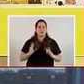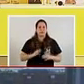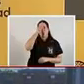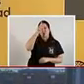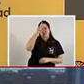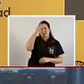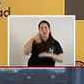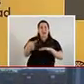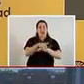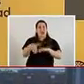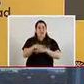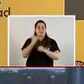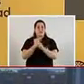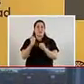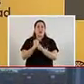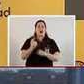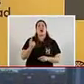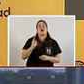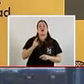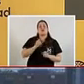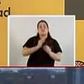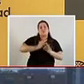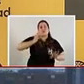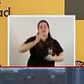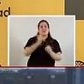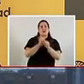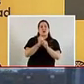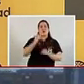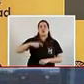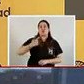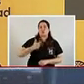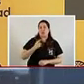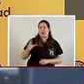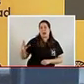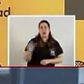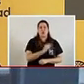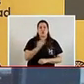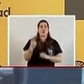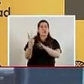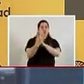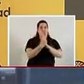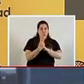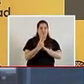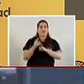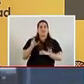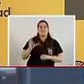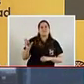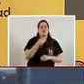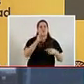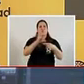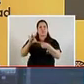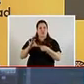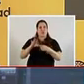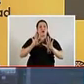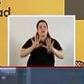20 al 35, que es lo que necesitas para una segunda vuelta, se puede conseguir. Y después ganamos la segunda vuelta. De todas maneras, mirá, en política vos podés jugar